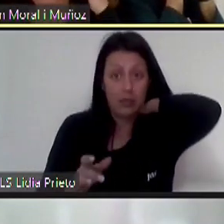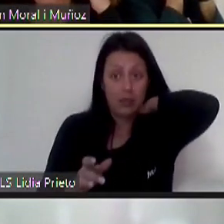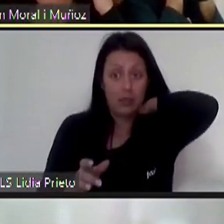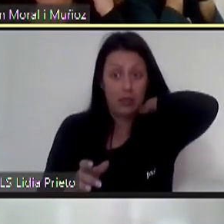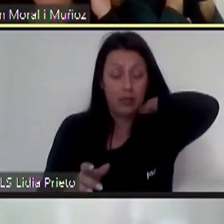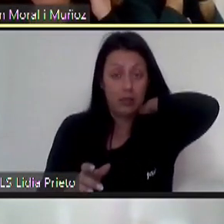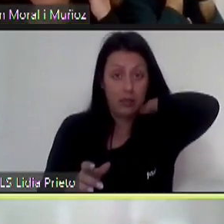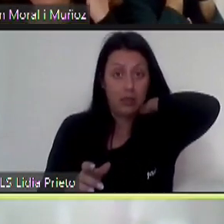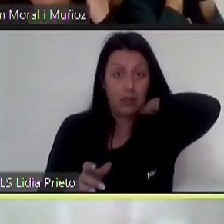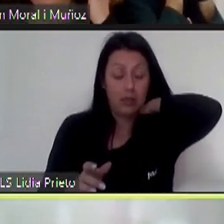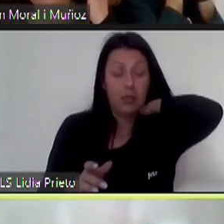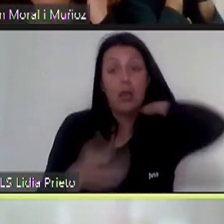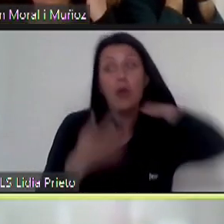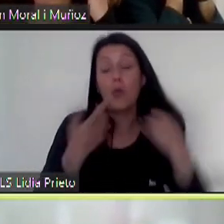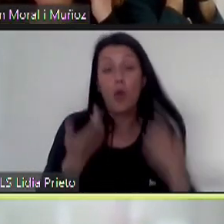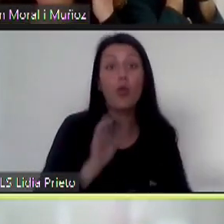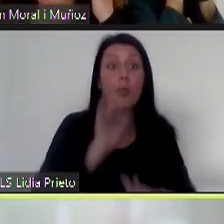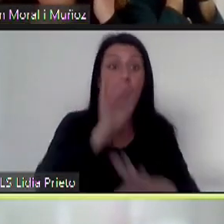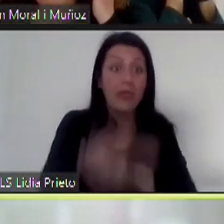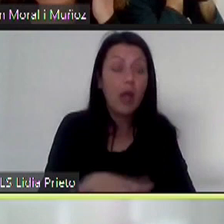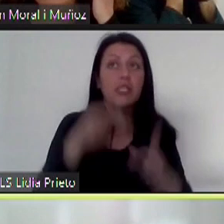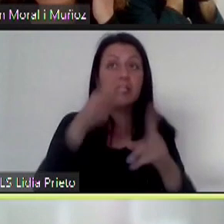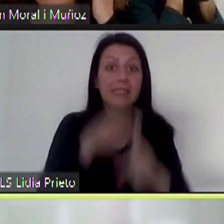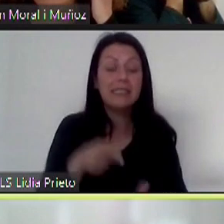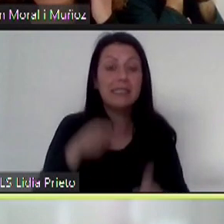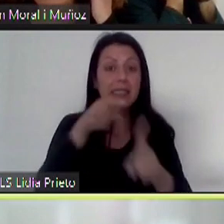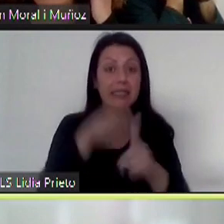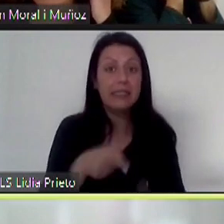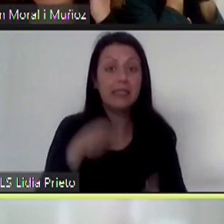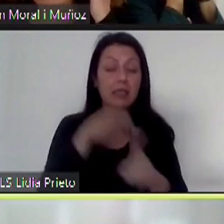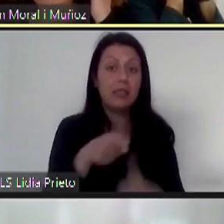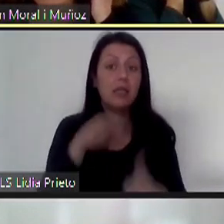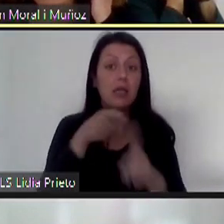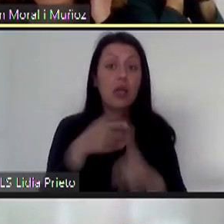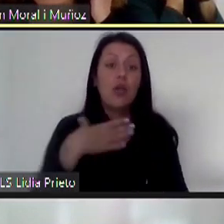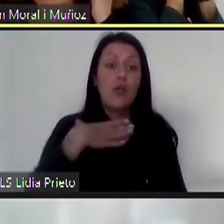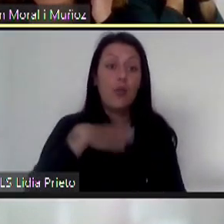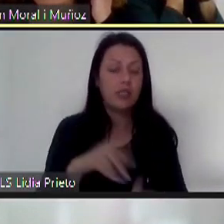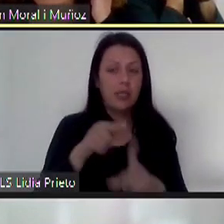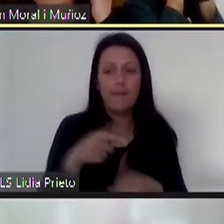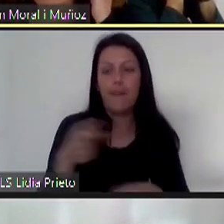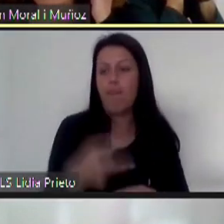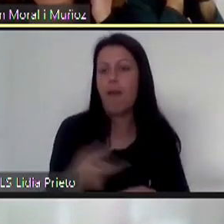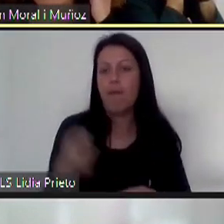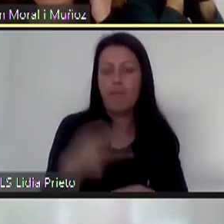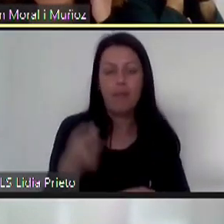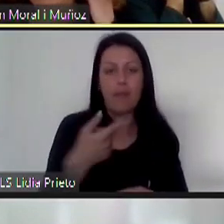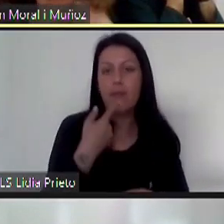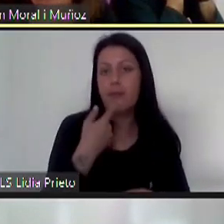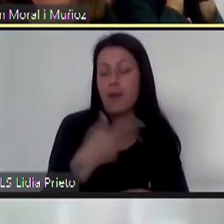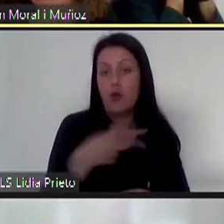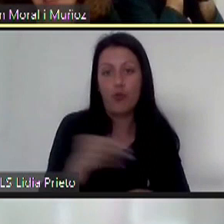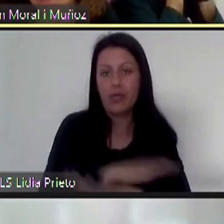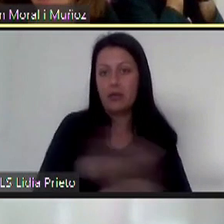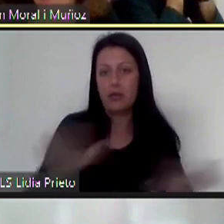igual se ha mandado, pero si insiste, es algo que a lo mejor es obsesión y recurrente, pues a lo mejor simplemente hay que decirle no y ya está.